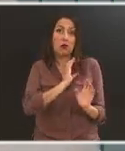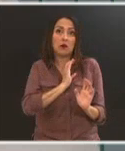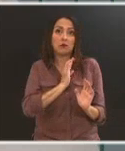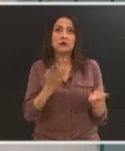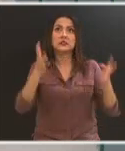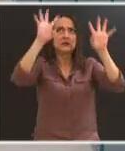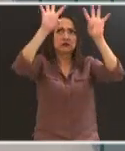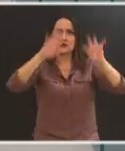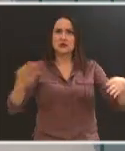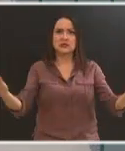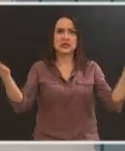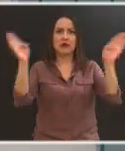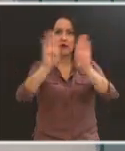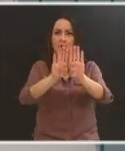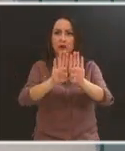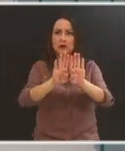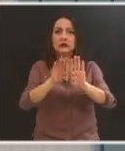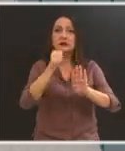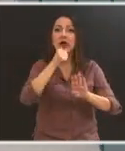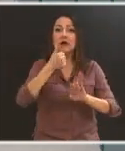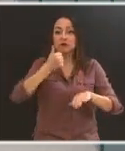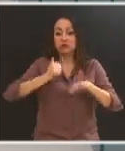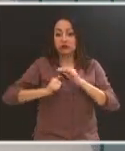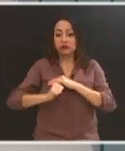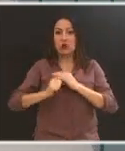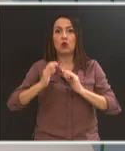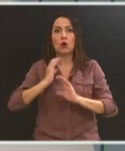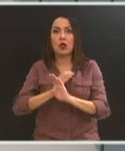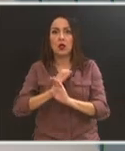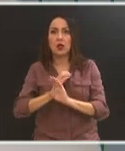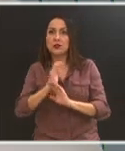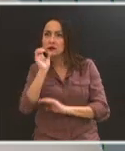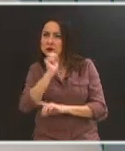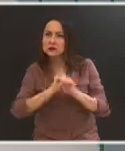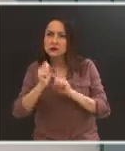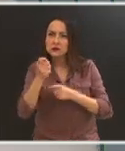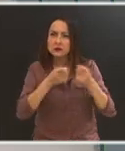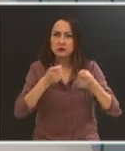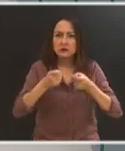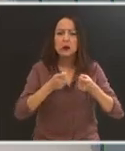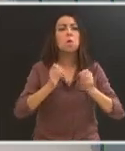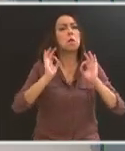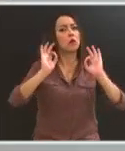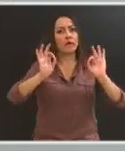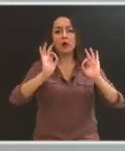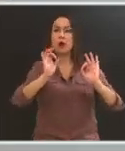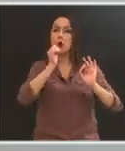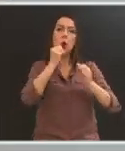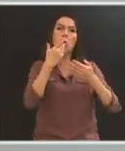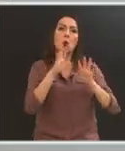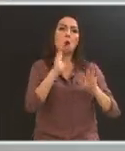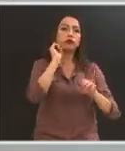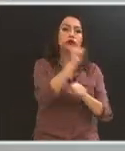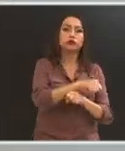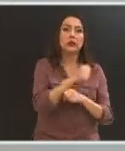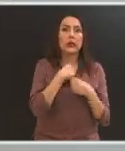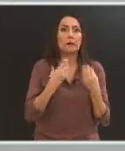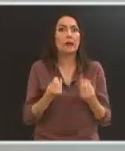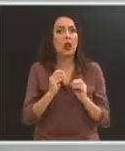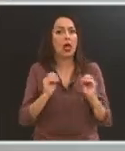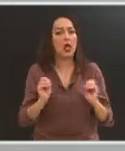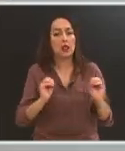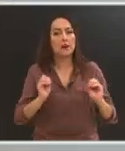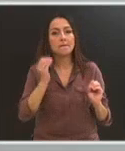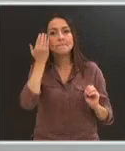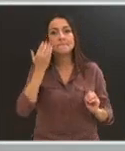los portones y ya adentro resguardados pues manejamos la situación muy bien, no hubo ataques de pánico ni nada de